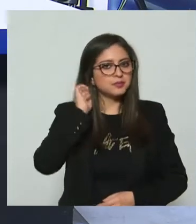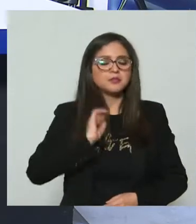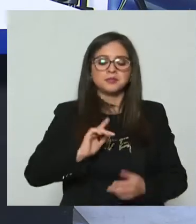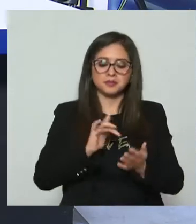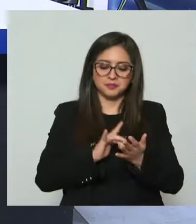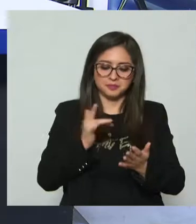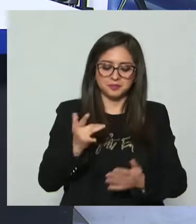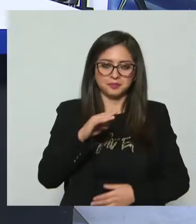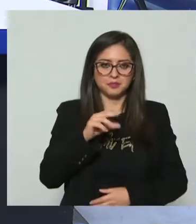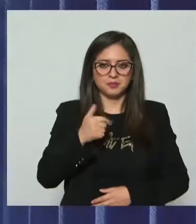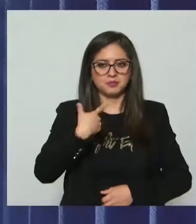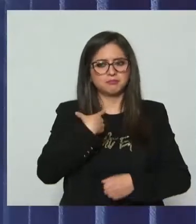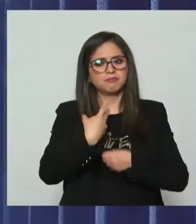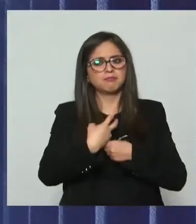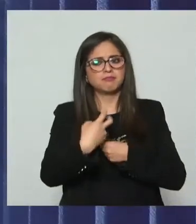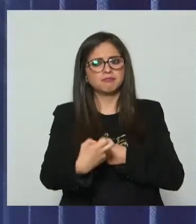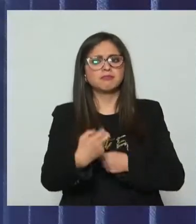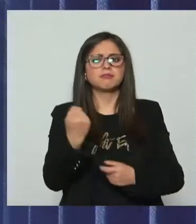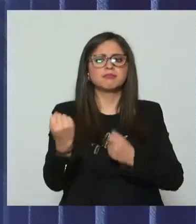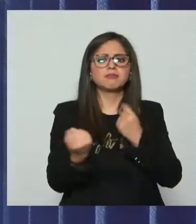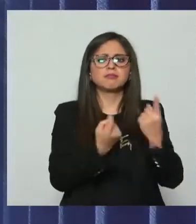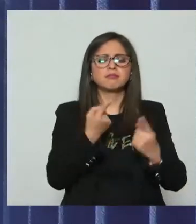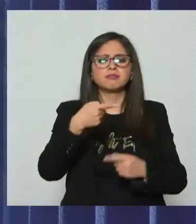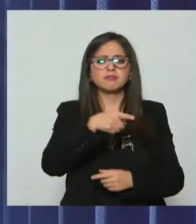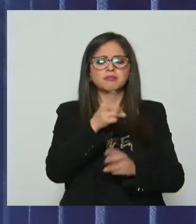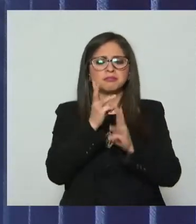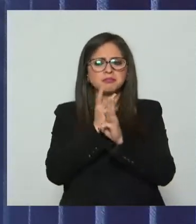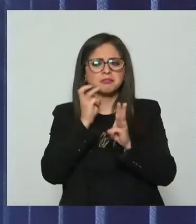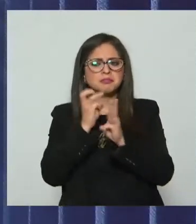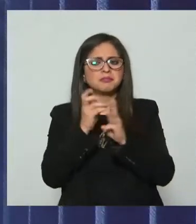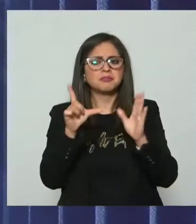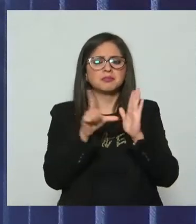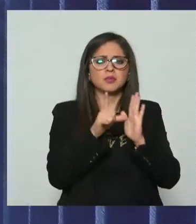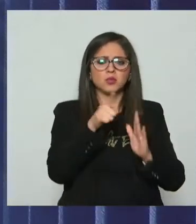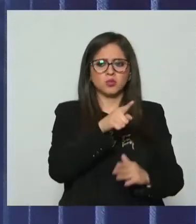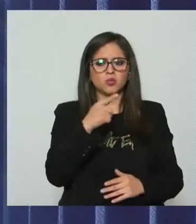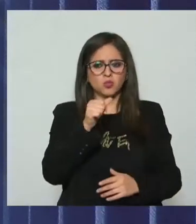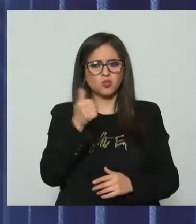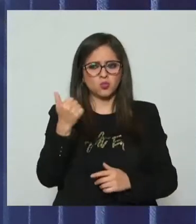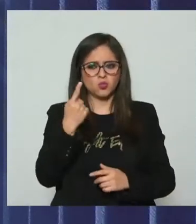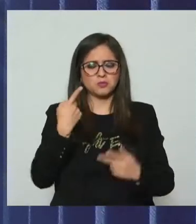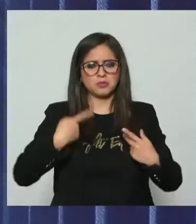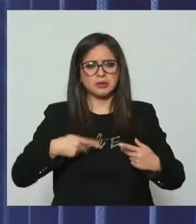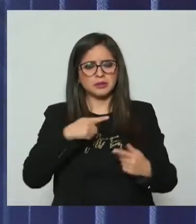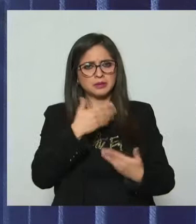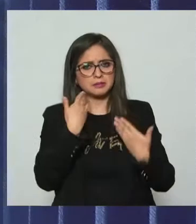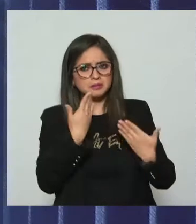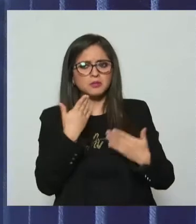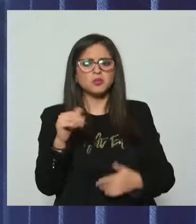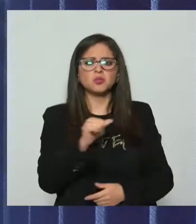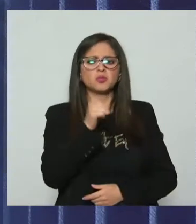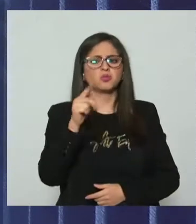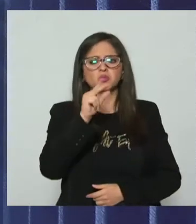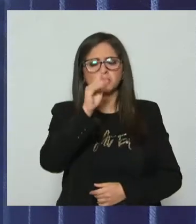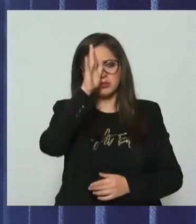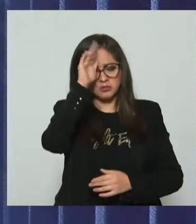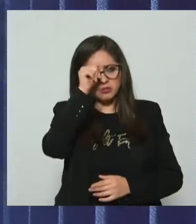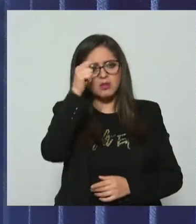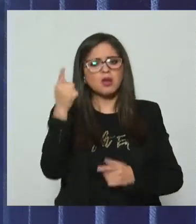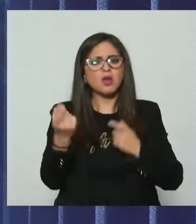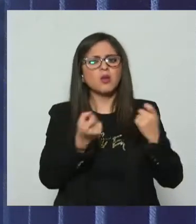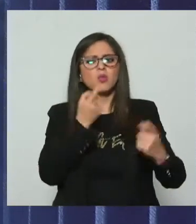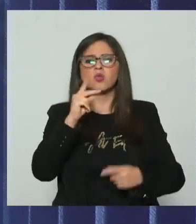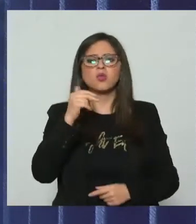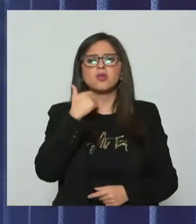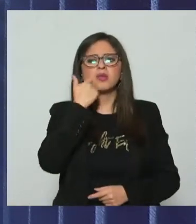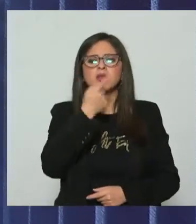pues hay polémica en algunas líneas del Metrobús. Algunos vecinos están a favor y otros en contra. Algunos se quejan, no quieren que pase en